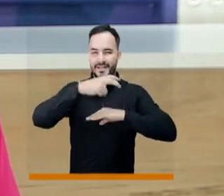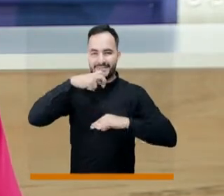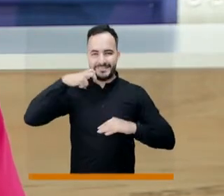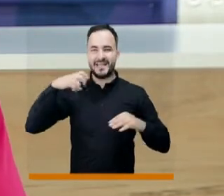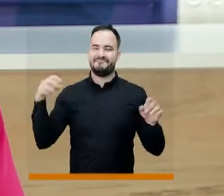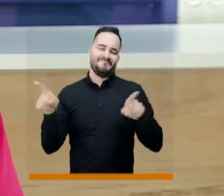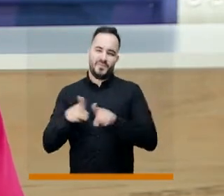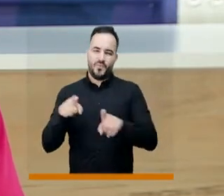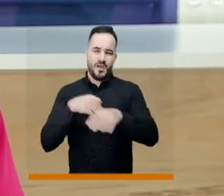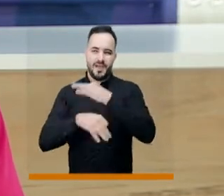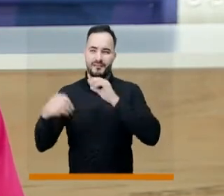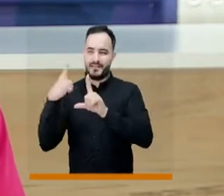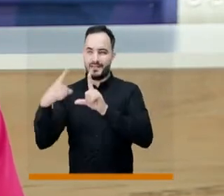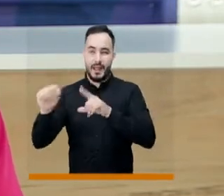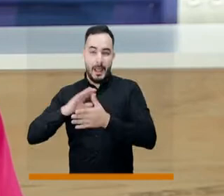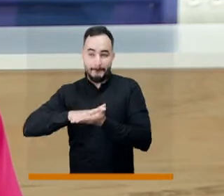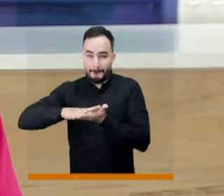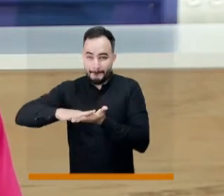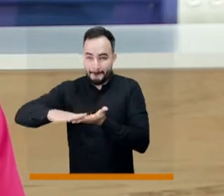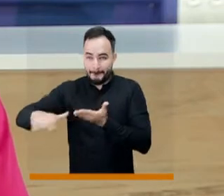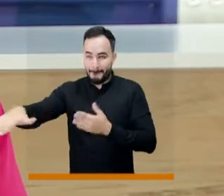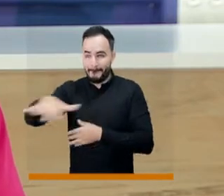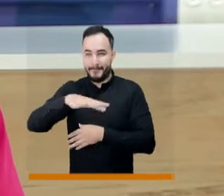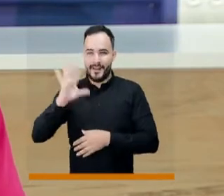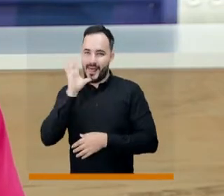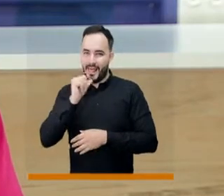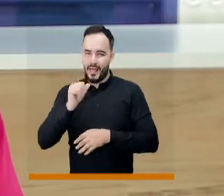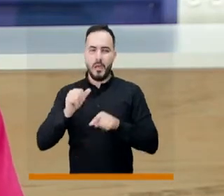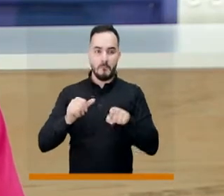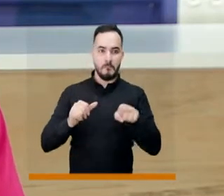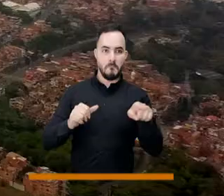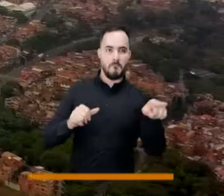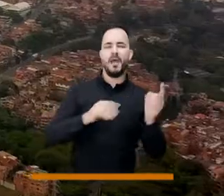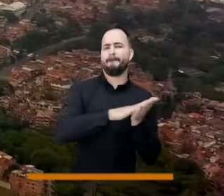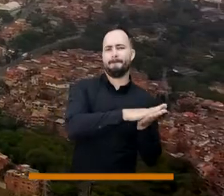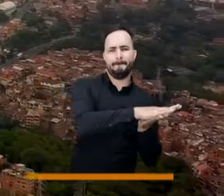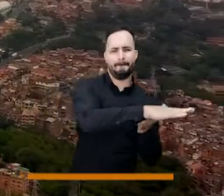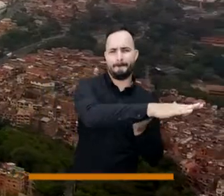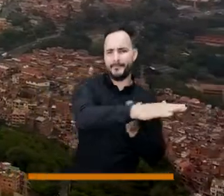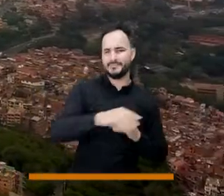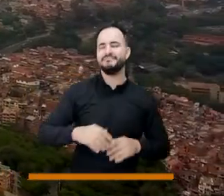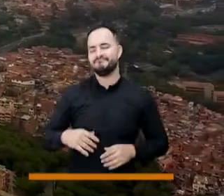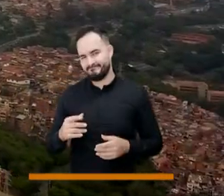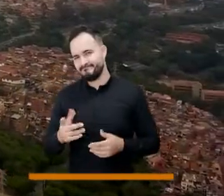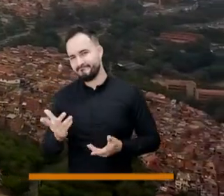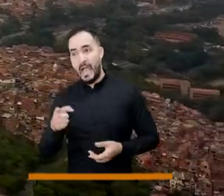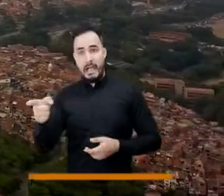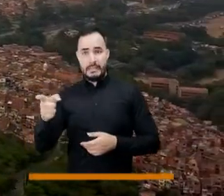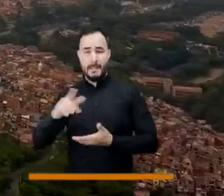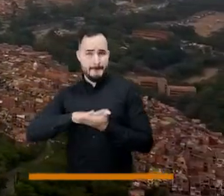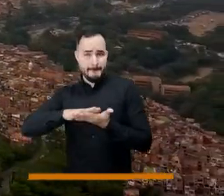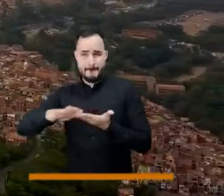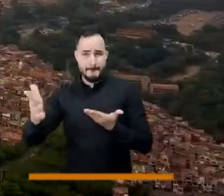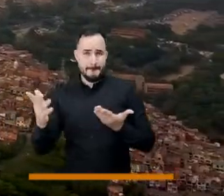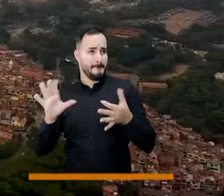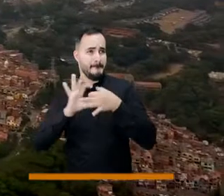Medellín, y son precisamente las comunas y corregimientos donde hay más